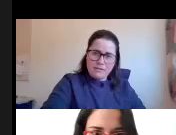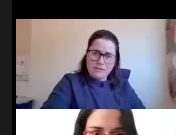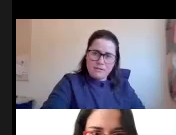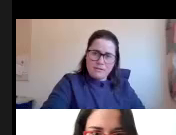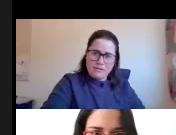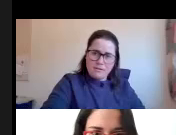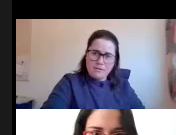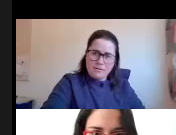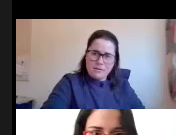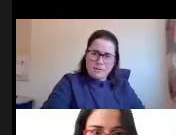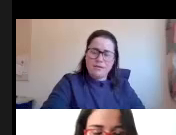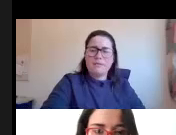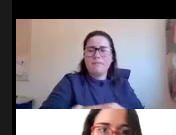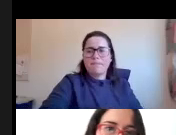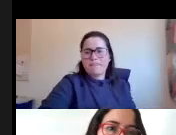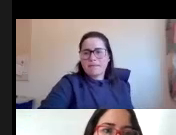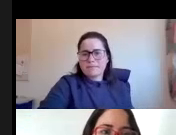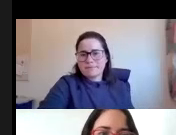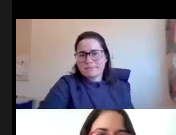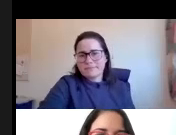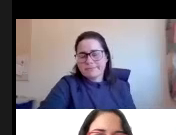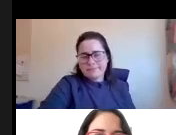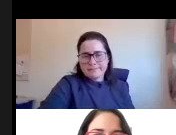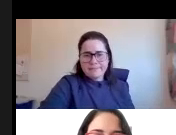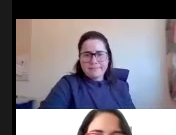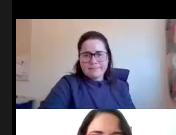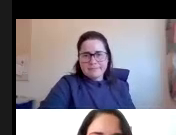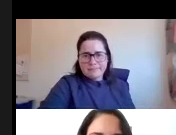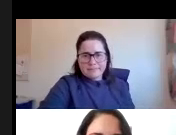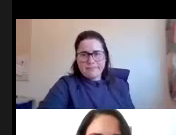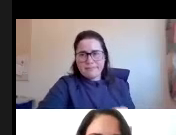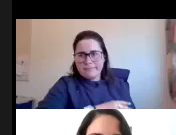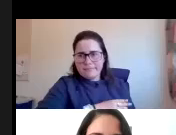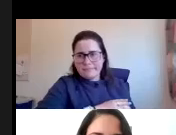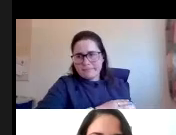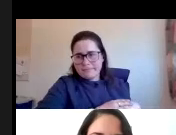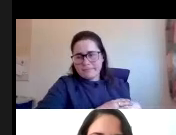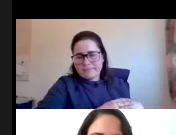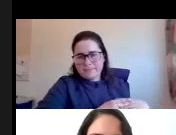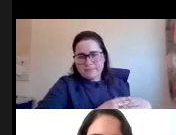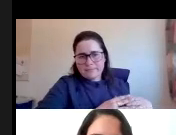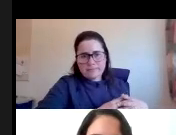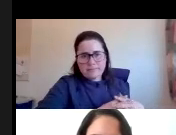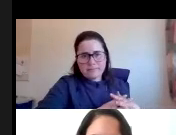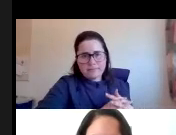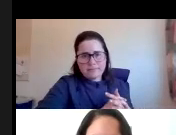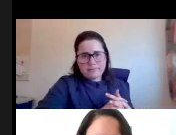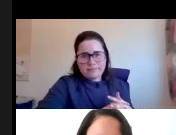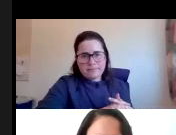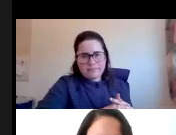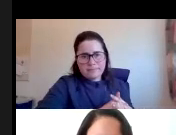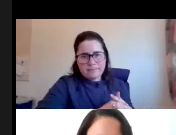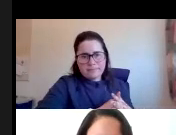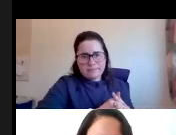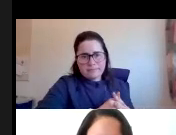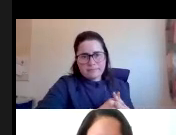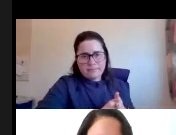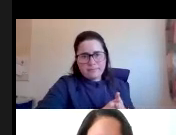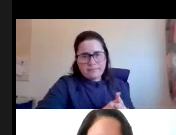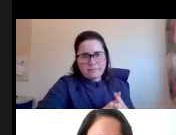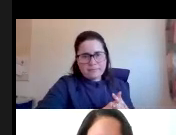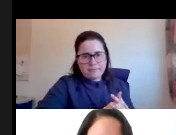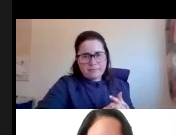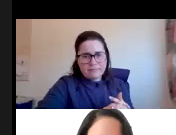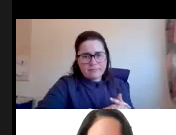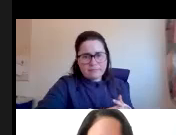¿Esa? Sí. Ajá. ¿Cuál sería como el factor para que en este lago de Amatitlán se dé en los meses de octubre